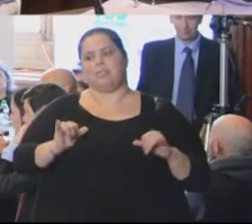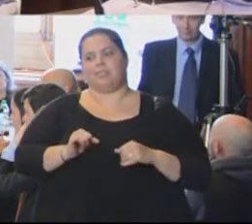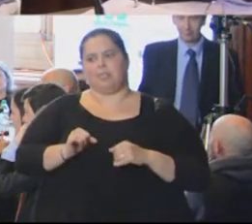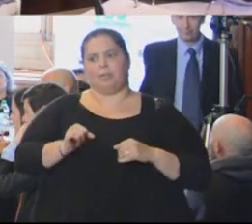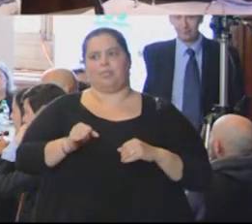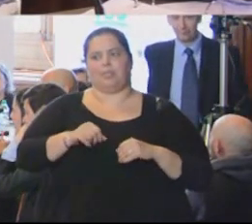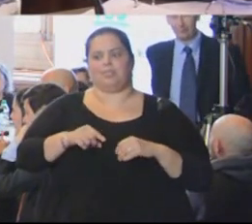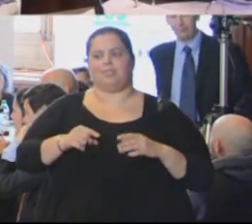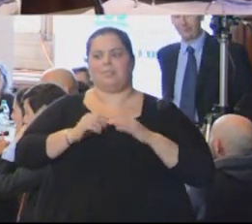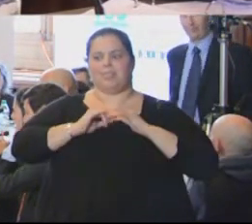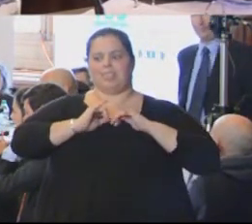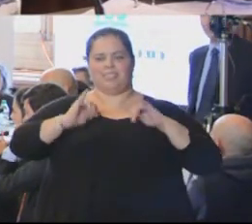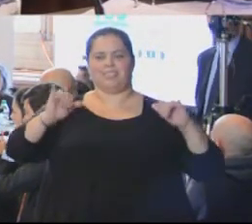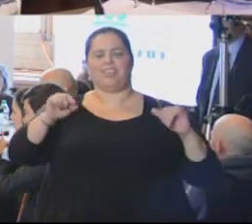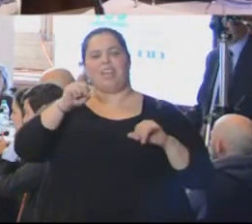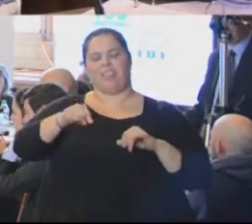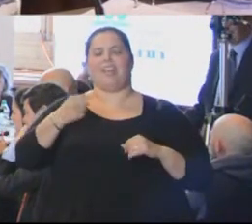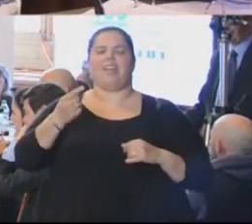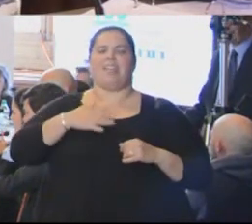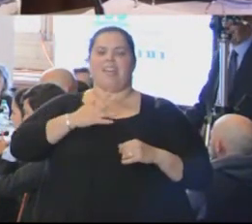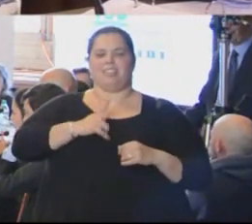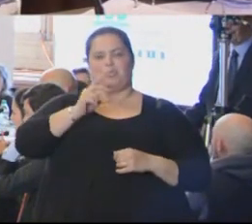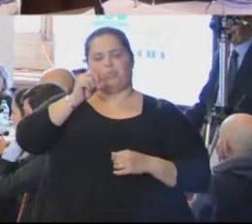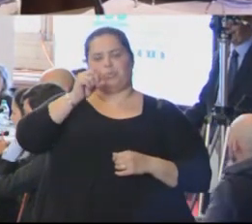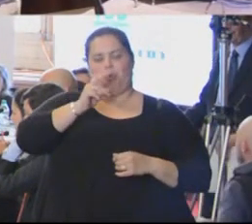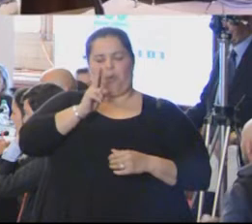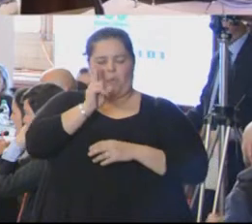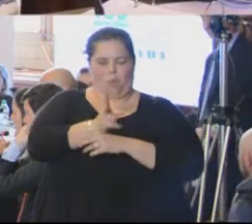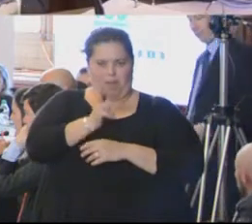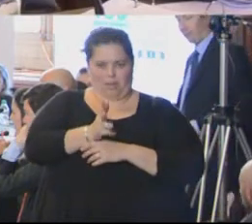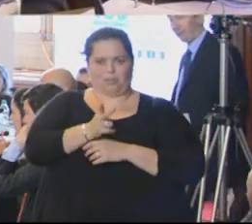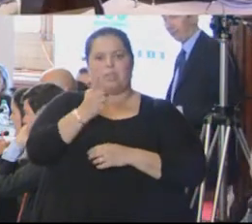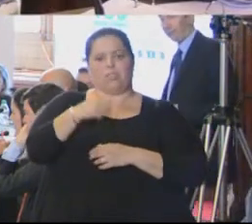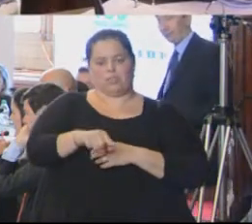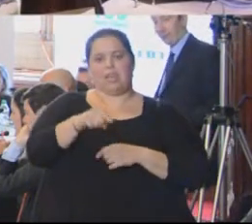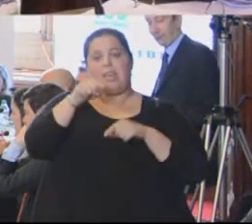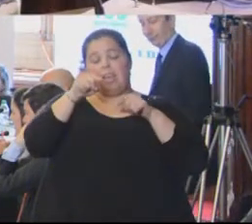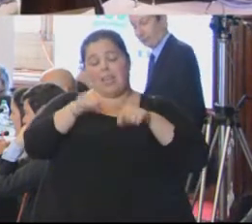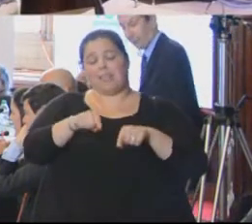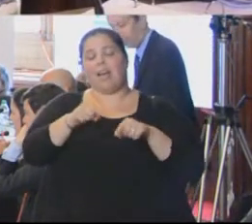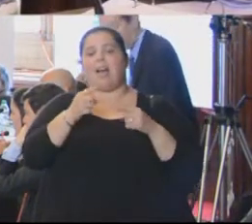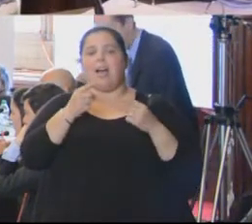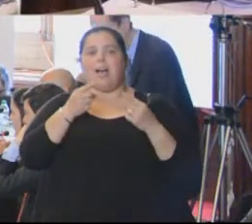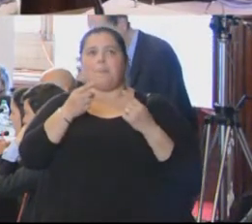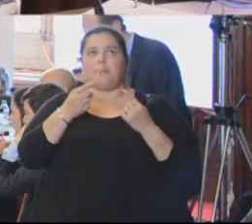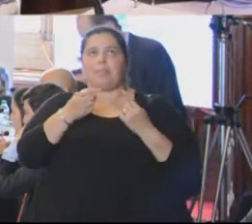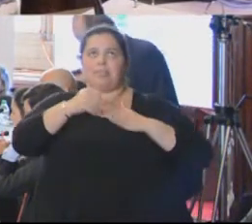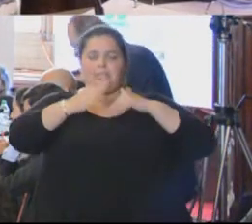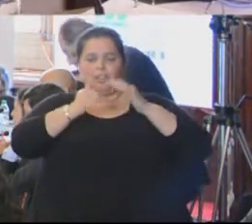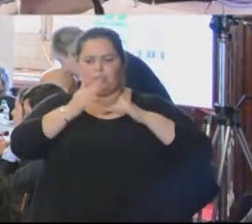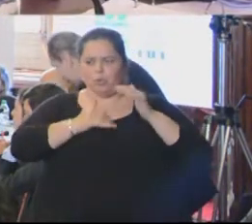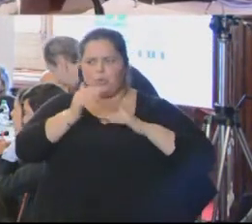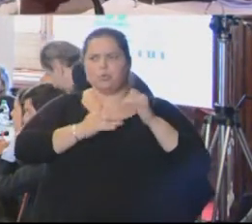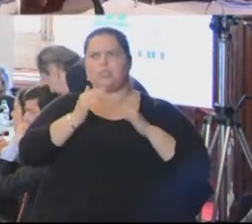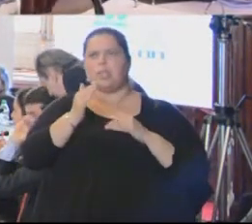sociales. Como recordarán, esta estrategia se construye a partir de los lineamientos del sistema interamericano relacionados con